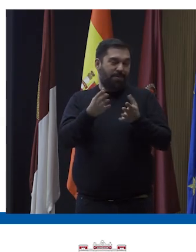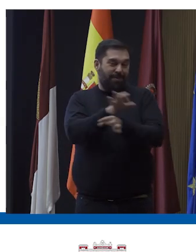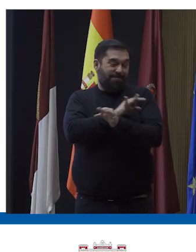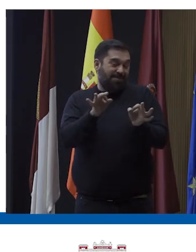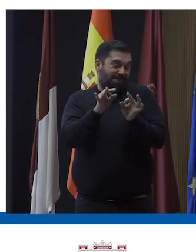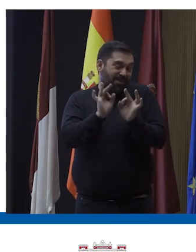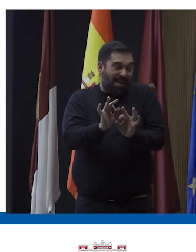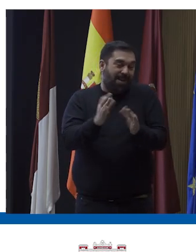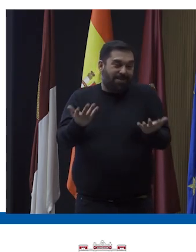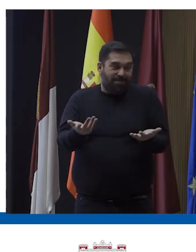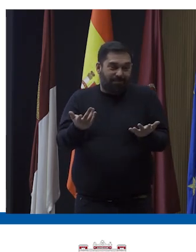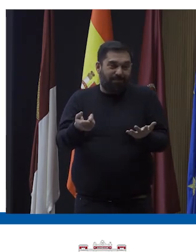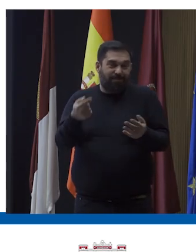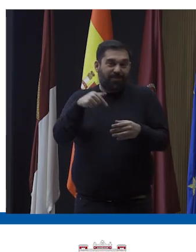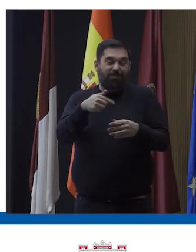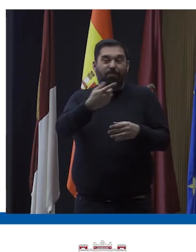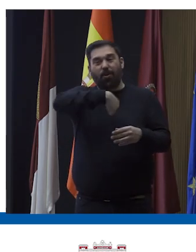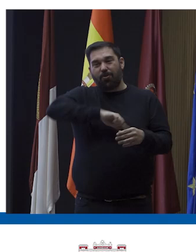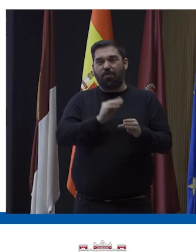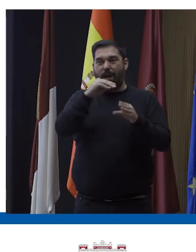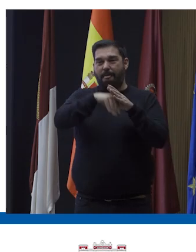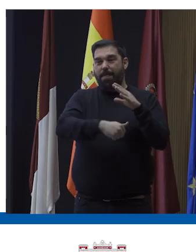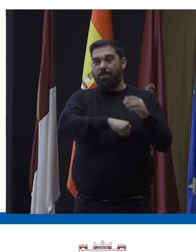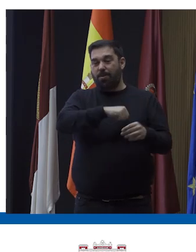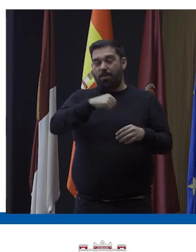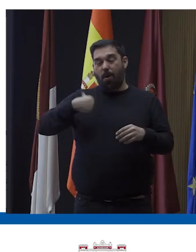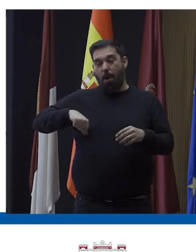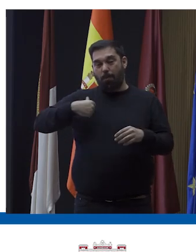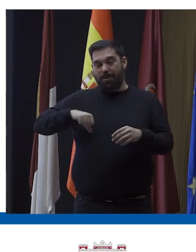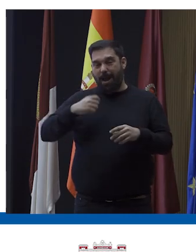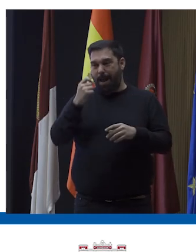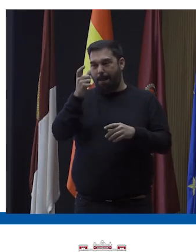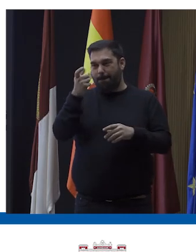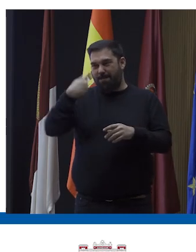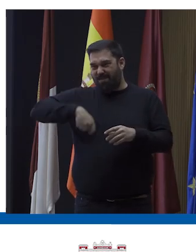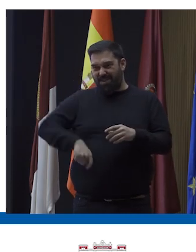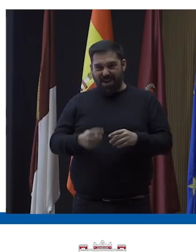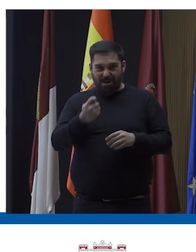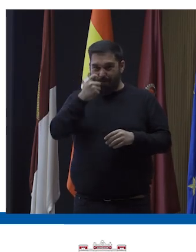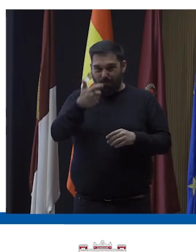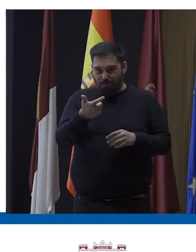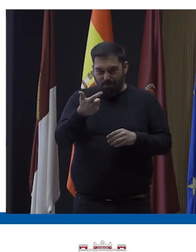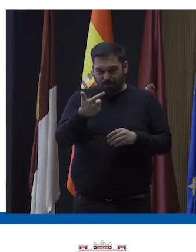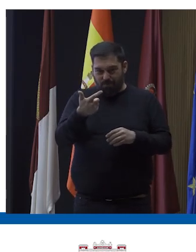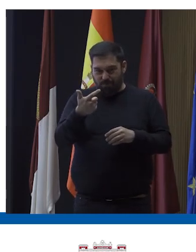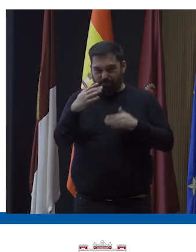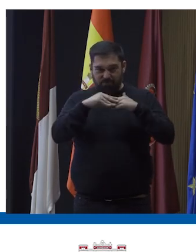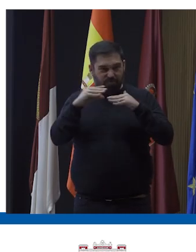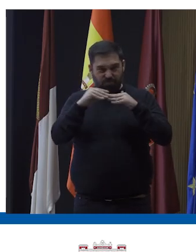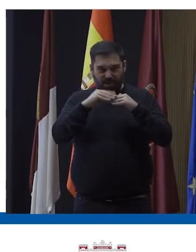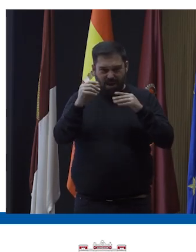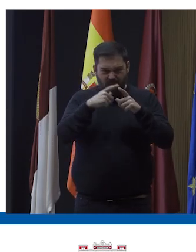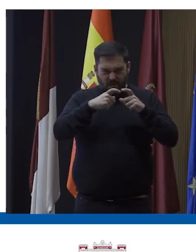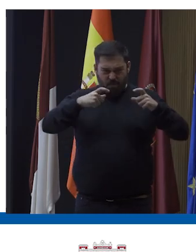así, realmente nosotros desde el hospital muchas veces somos muy pocos y tenemos mucha cantidad de pacientes. Entonces, claro,